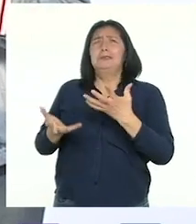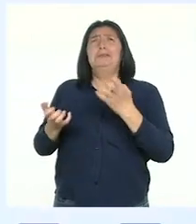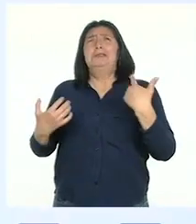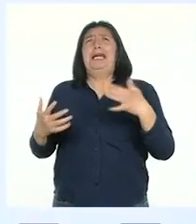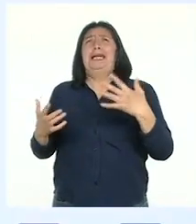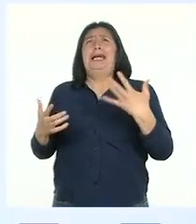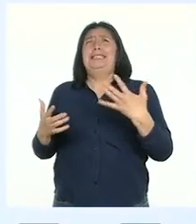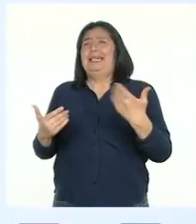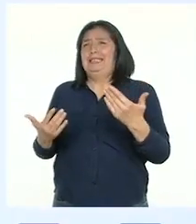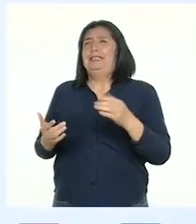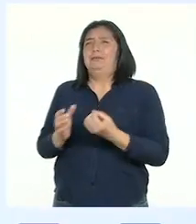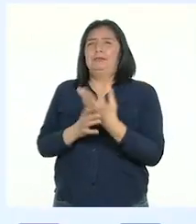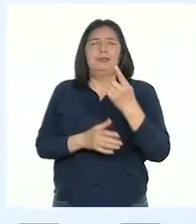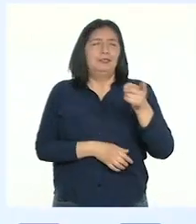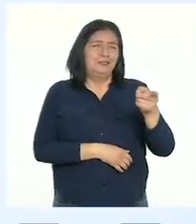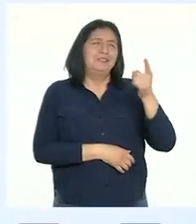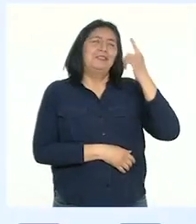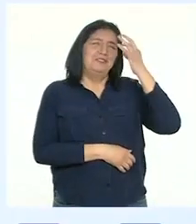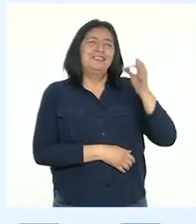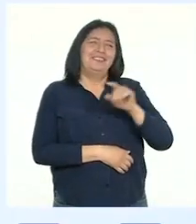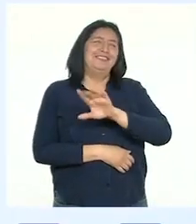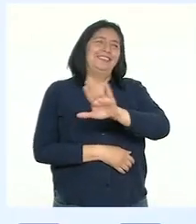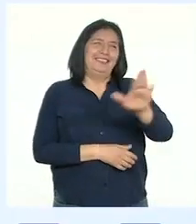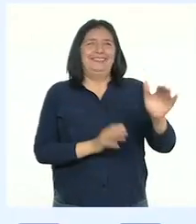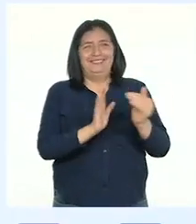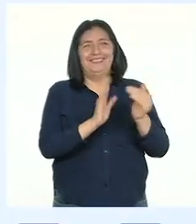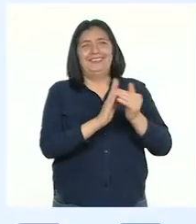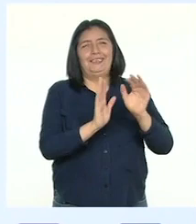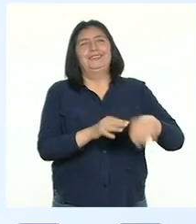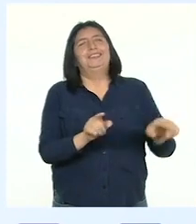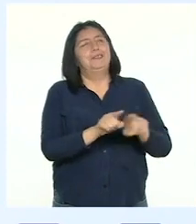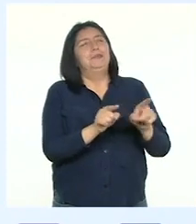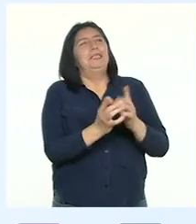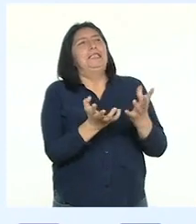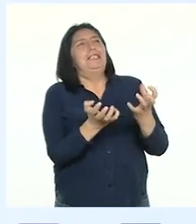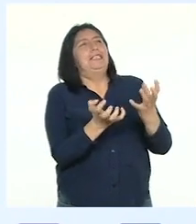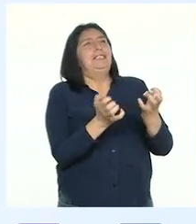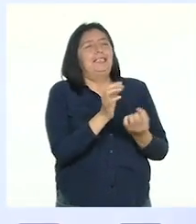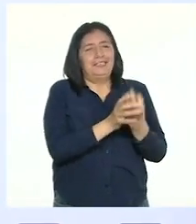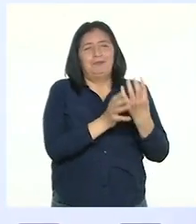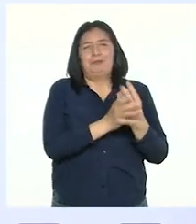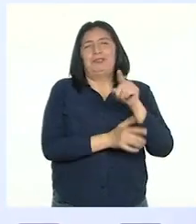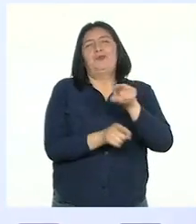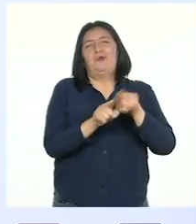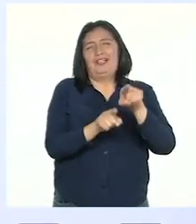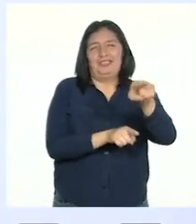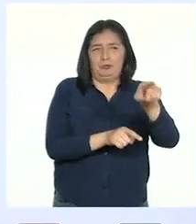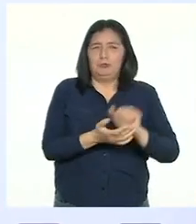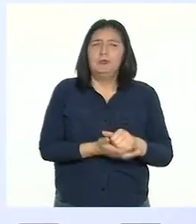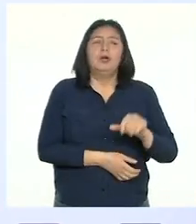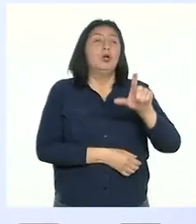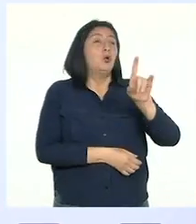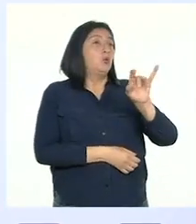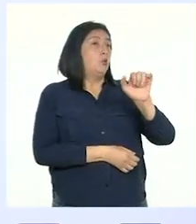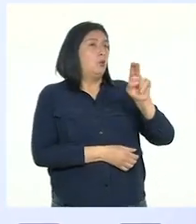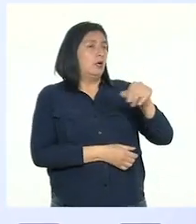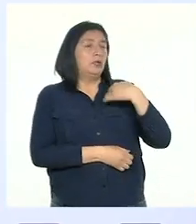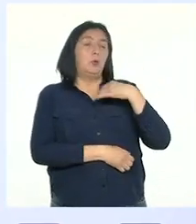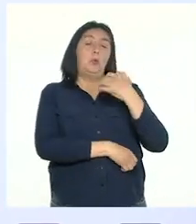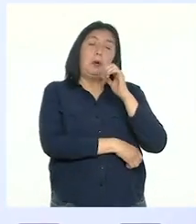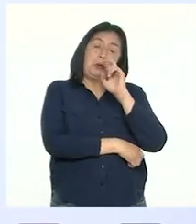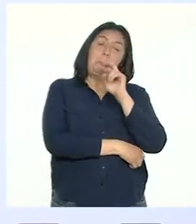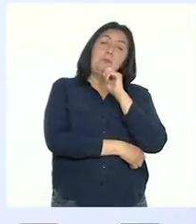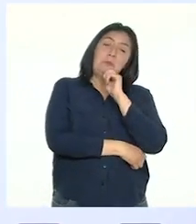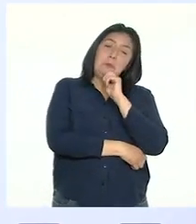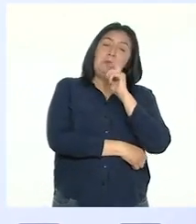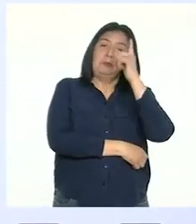llegue ya. Creo que varios en casa desean tanto la primavera como tú, Patricia. Luana ha sido muy observadora